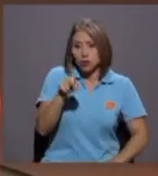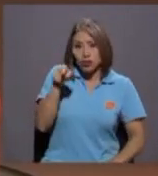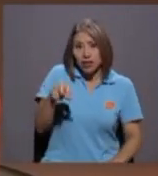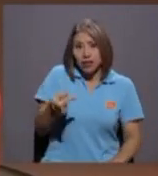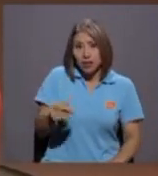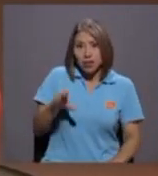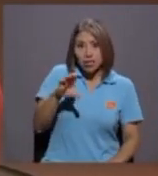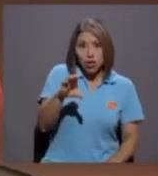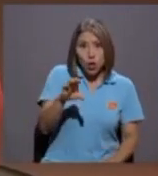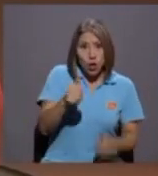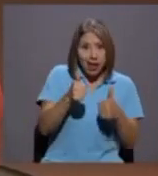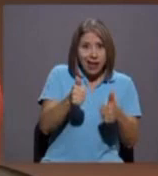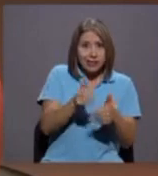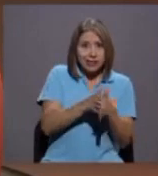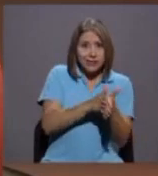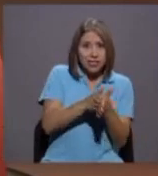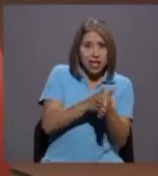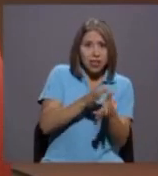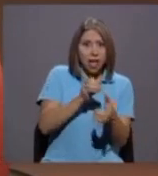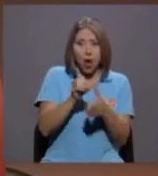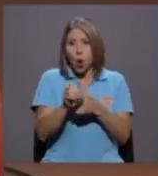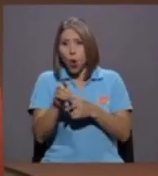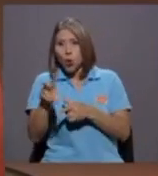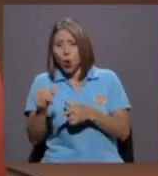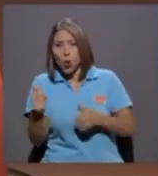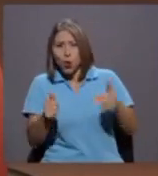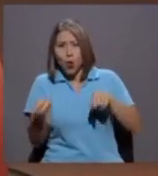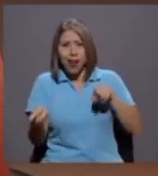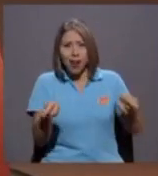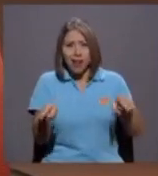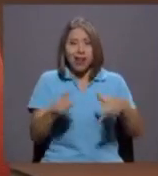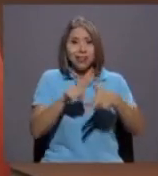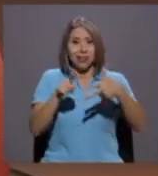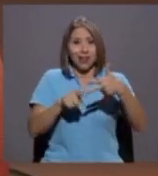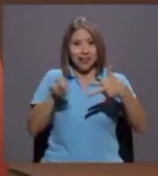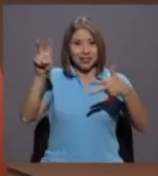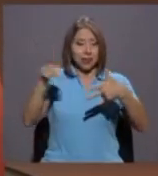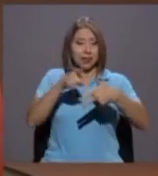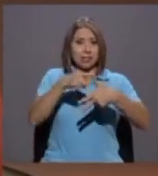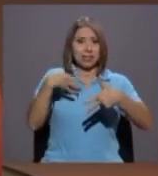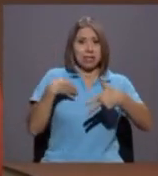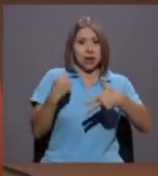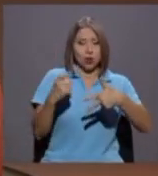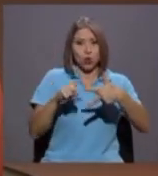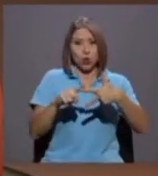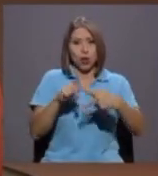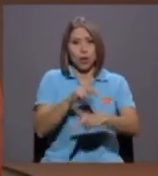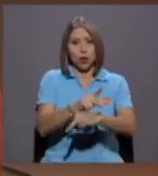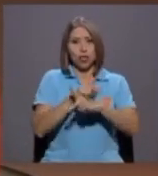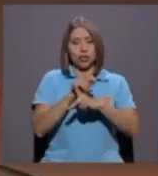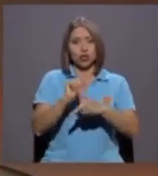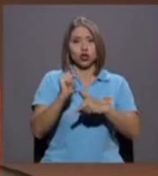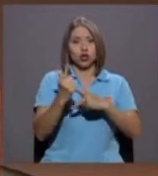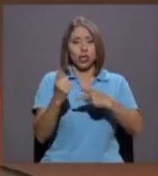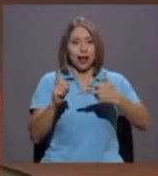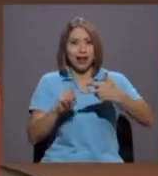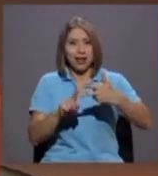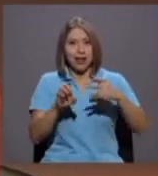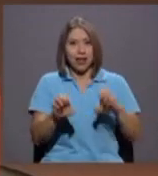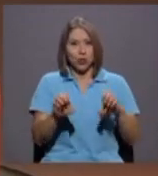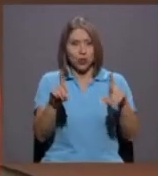o no, ¿verdad? Entonces, abordamos 3 grandes temas: salud, protección social y educación,